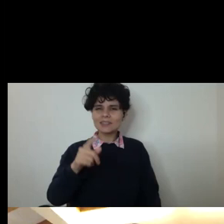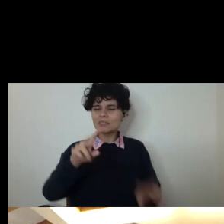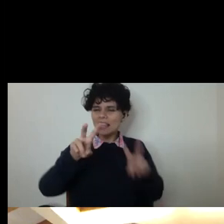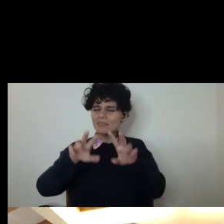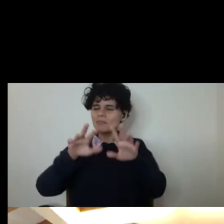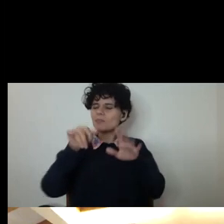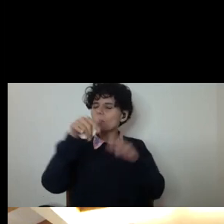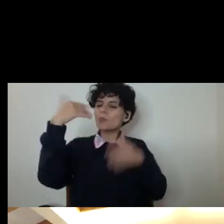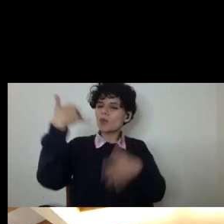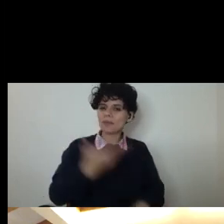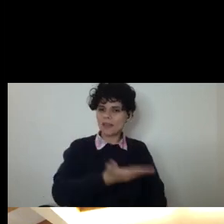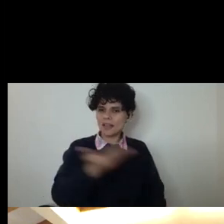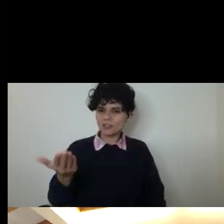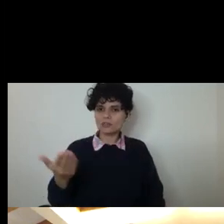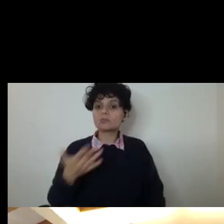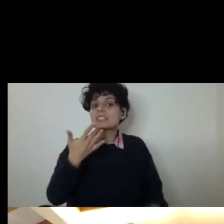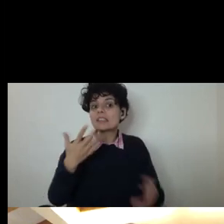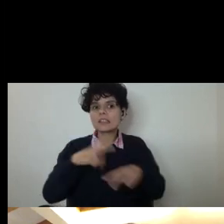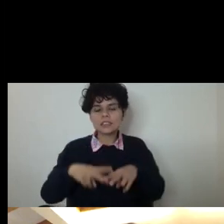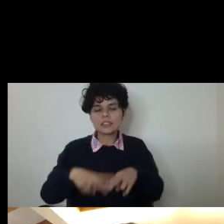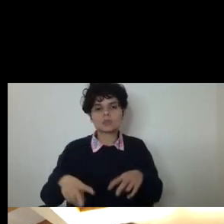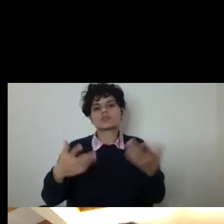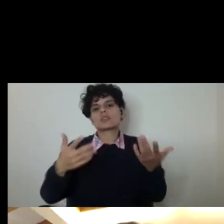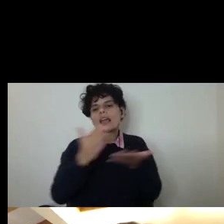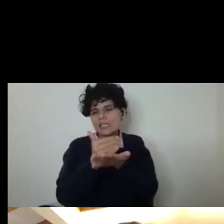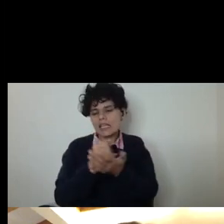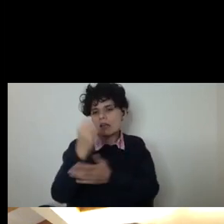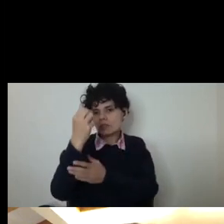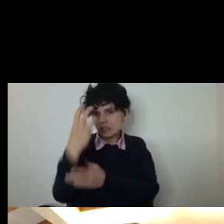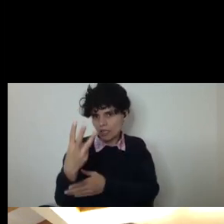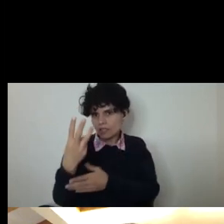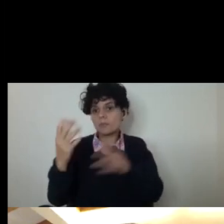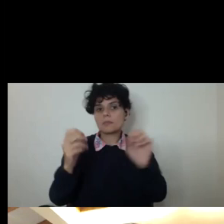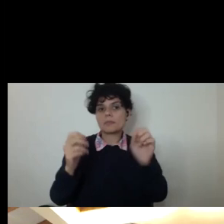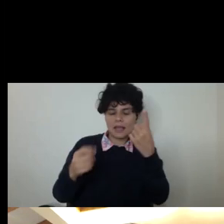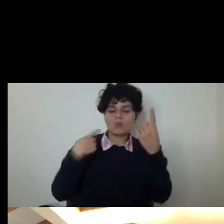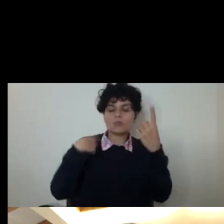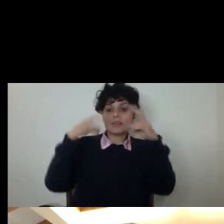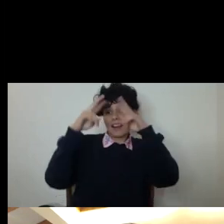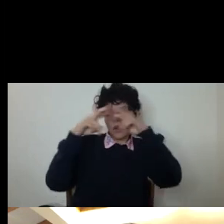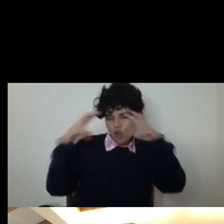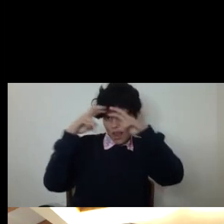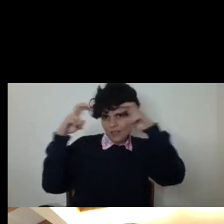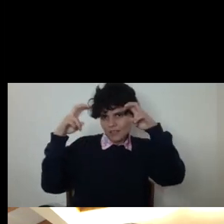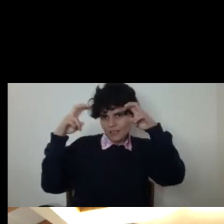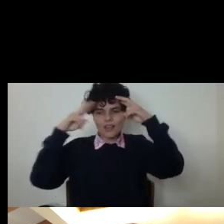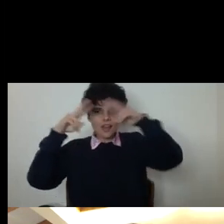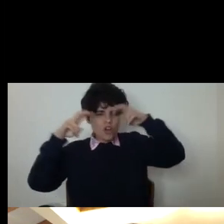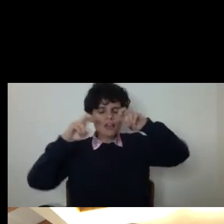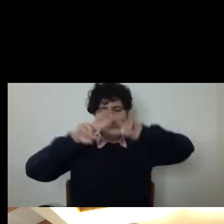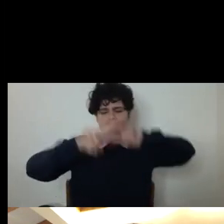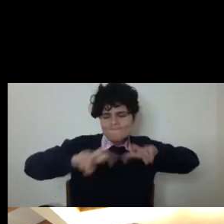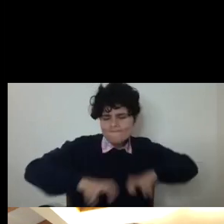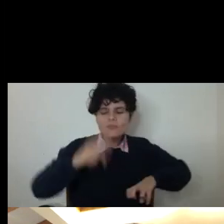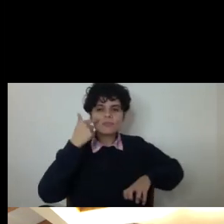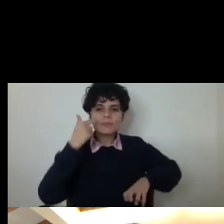Usamos tres estrategias para estudiar las neuronas en cultivo primario y para ver qué pasaba